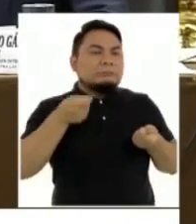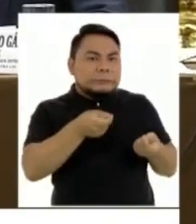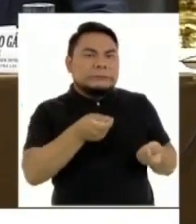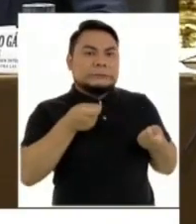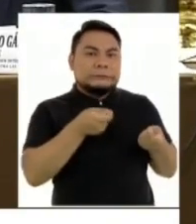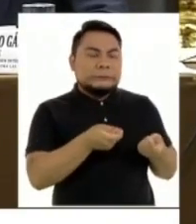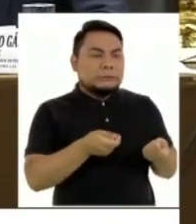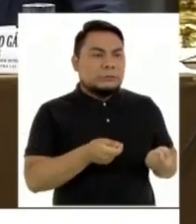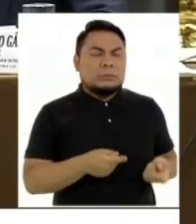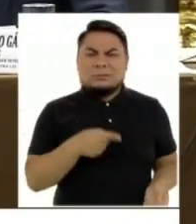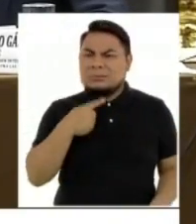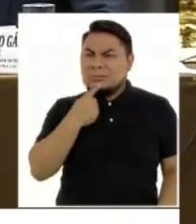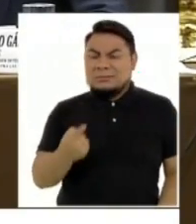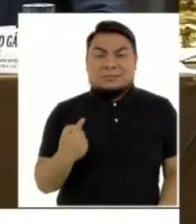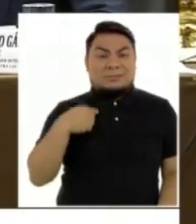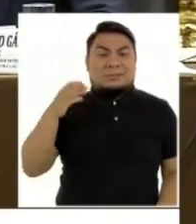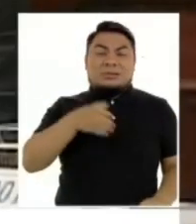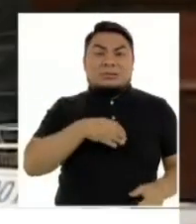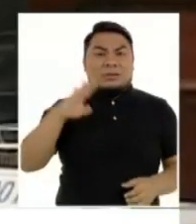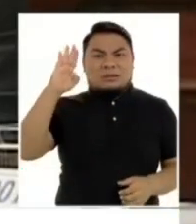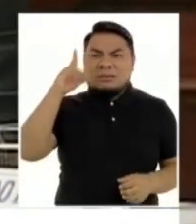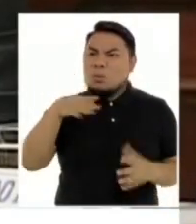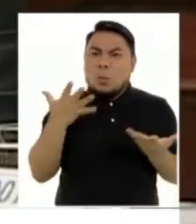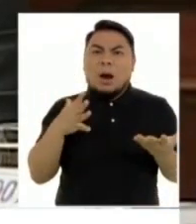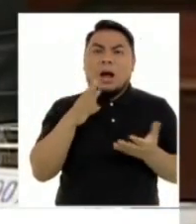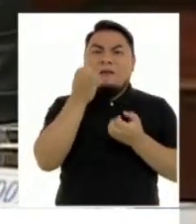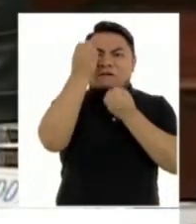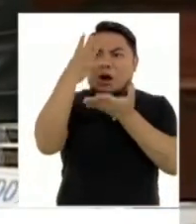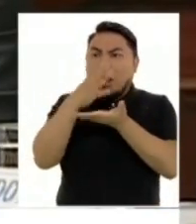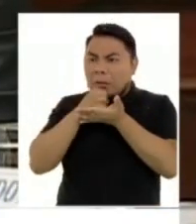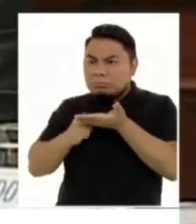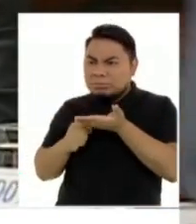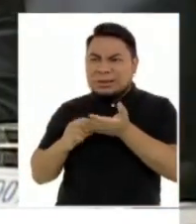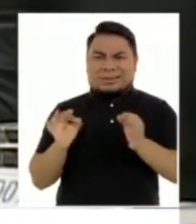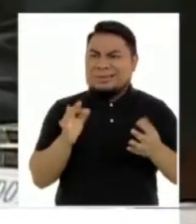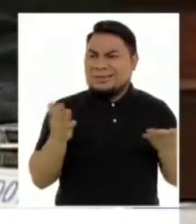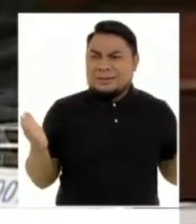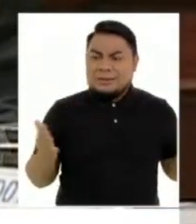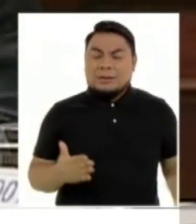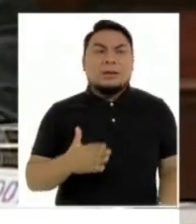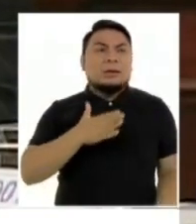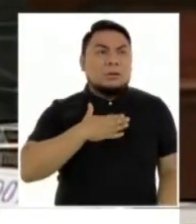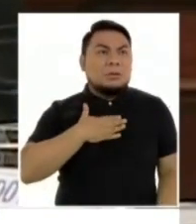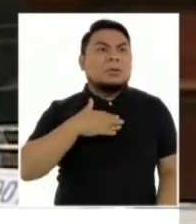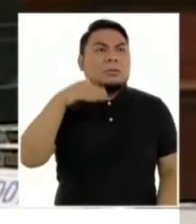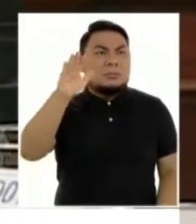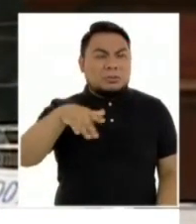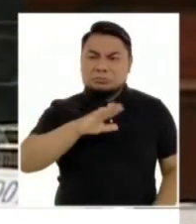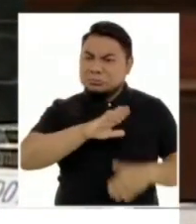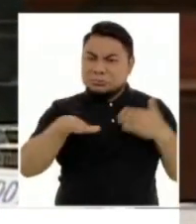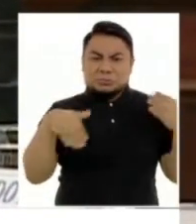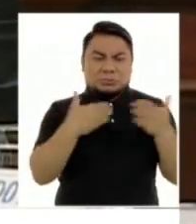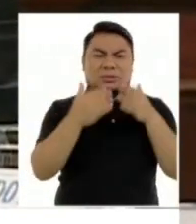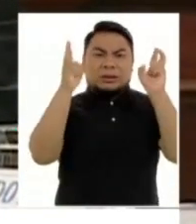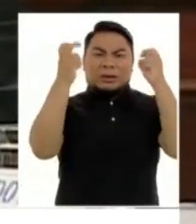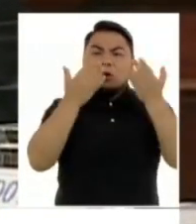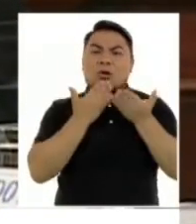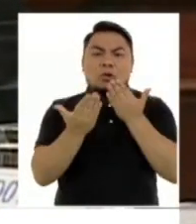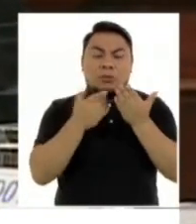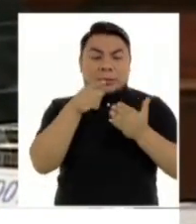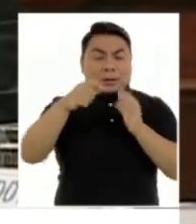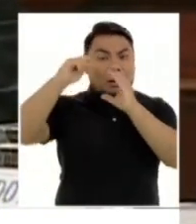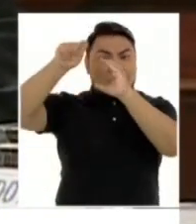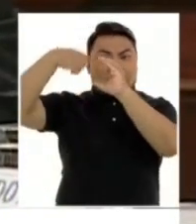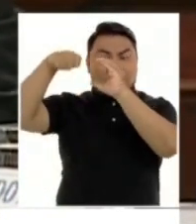que exista alguna intención de ocultar información. Yo le solicito, para aclarar todos los temas, que esa cámara